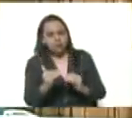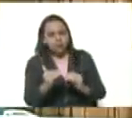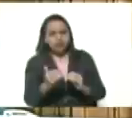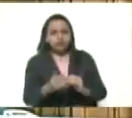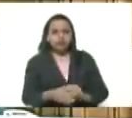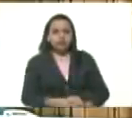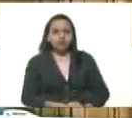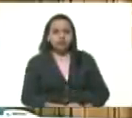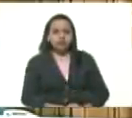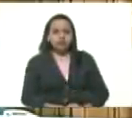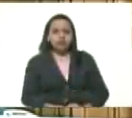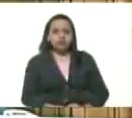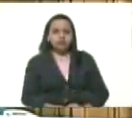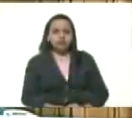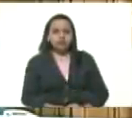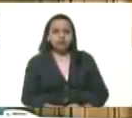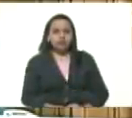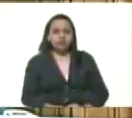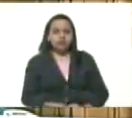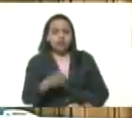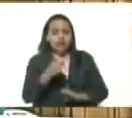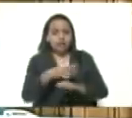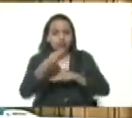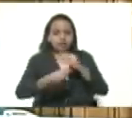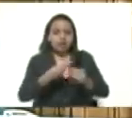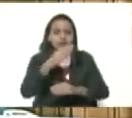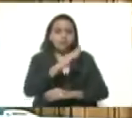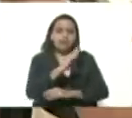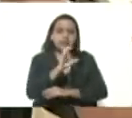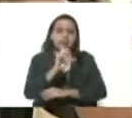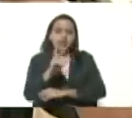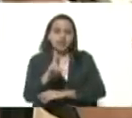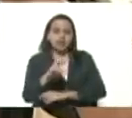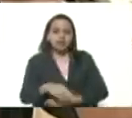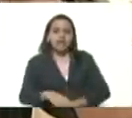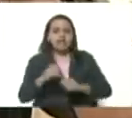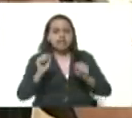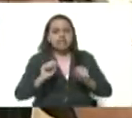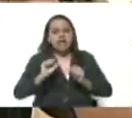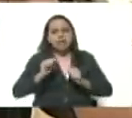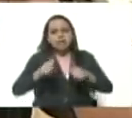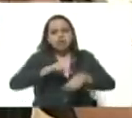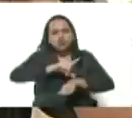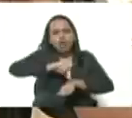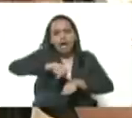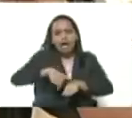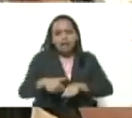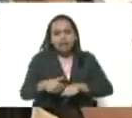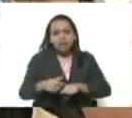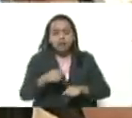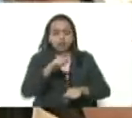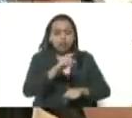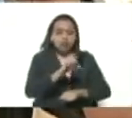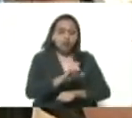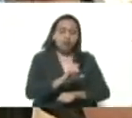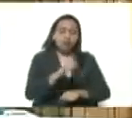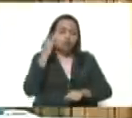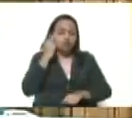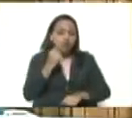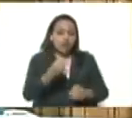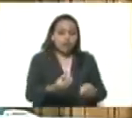empezó recuperación más tarde. Todavía. Vamos a hacer las pruebas de PCR suficientes. No, y empezó más tarde la pandemia en Sucre, presidente.